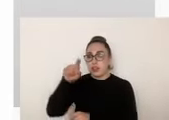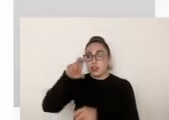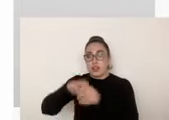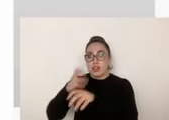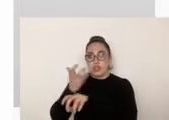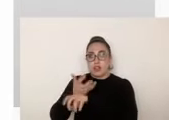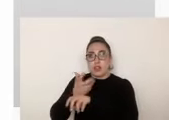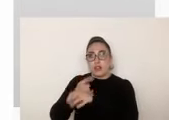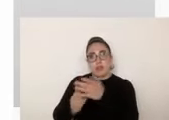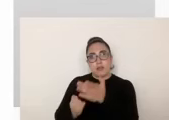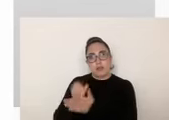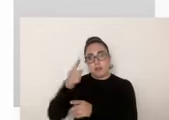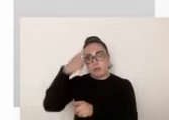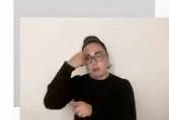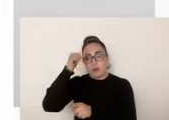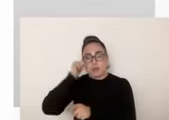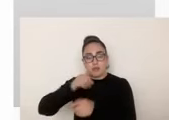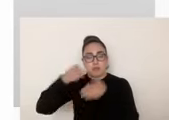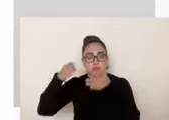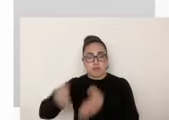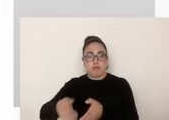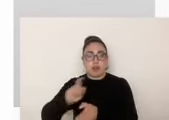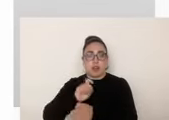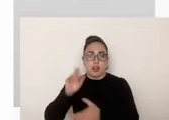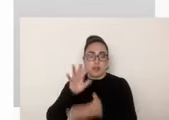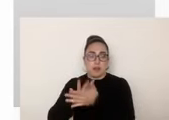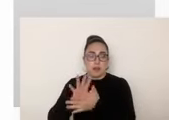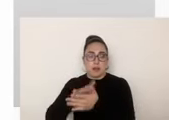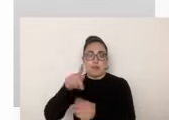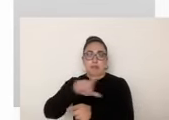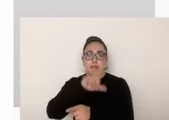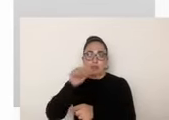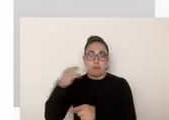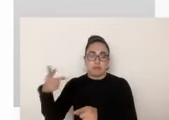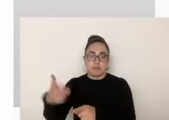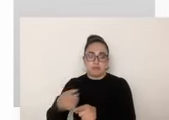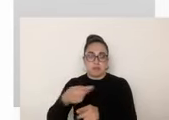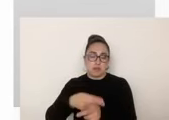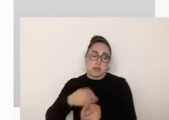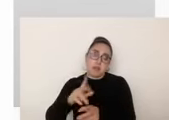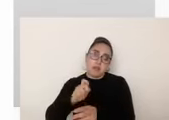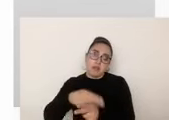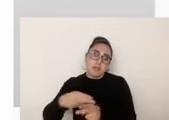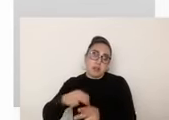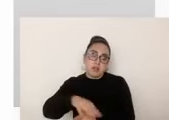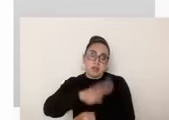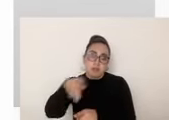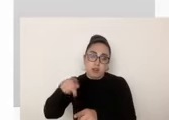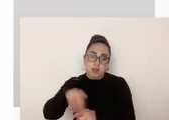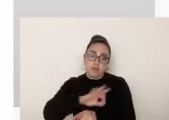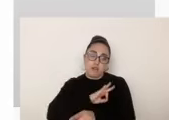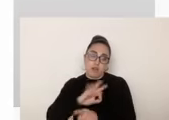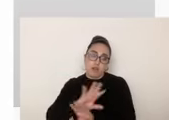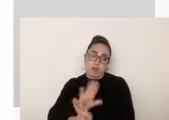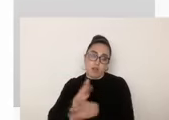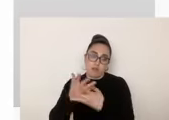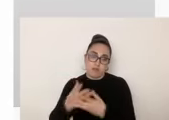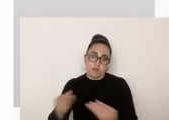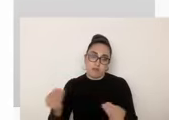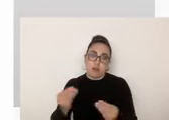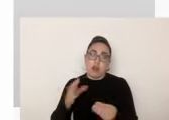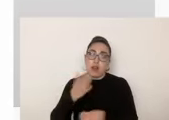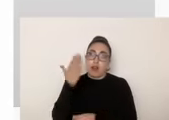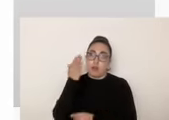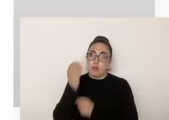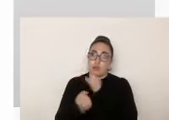eran tan básicos como comparar estados con pena de muerte y estados sin pena de muerte y comparar las delincuencias. Bueno, hace muchas décadas que alguien le dijo a